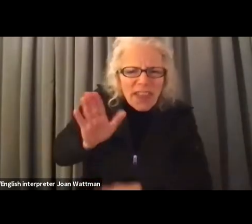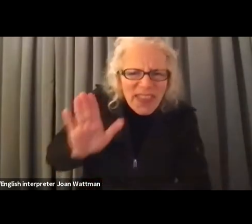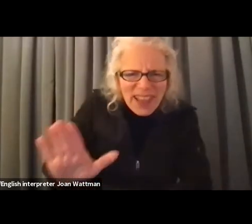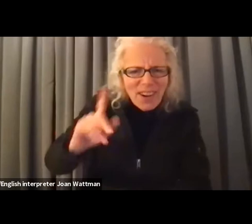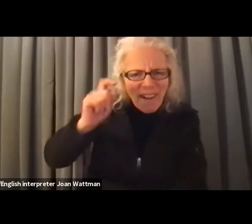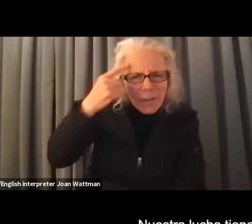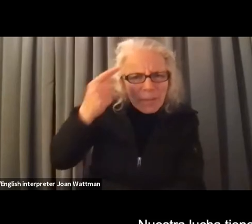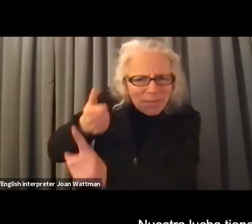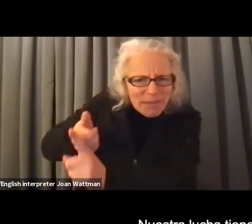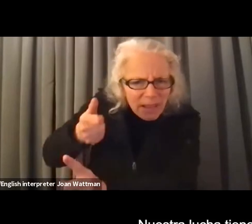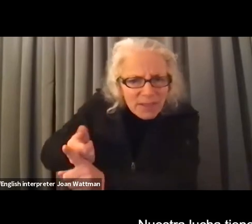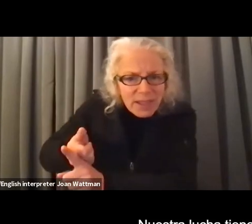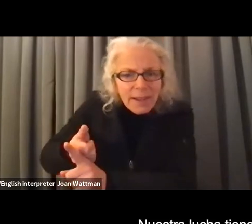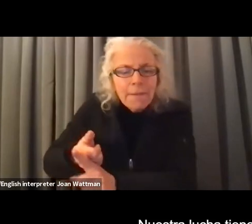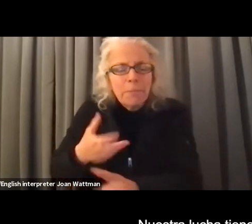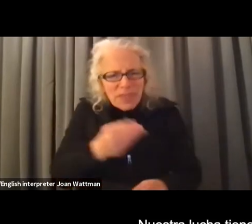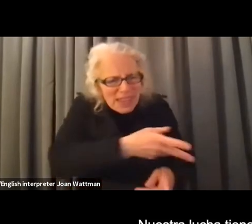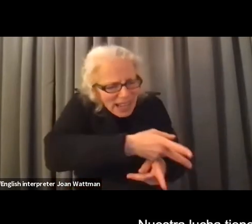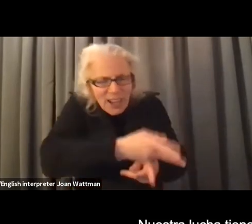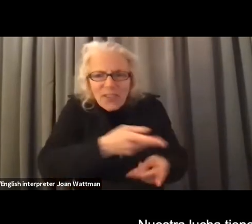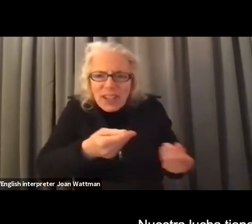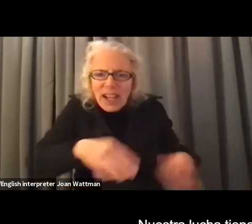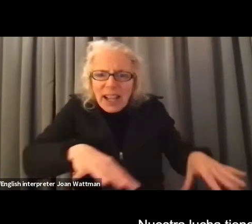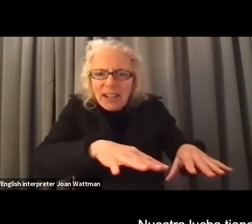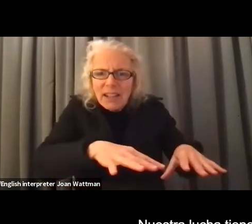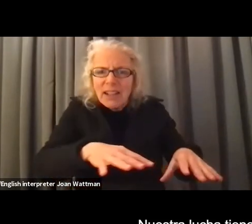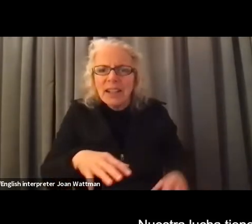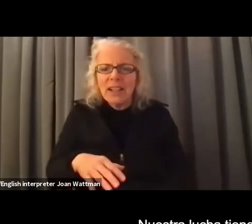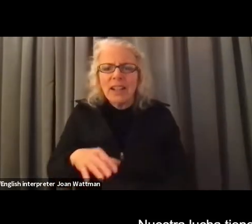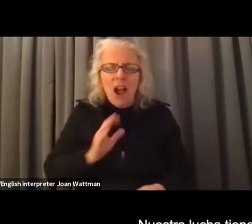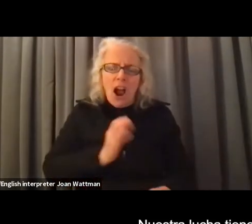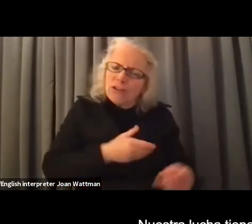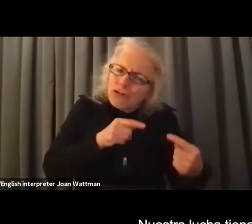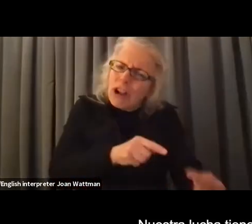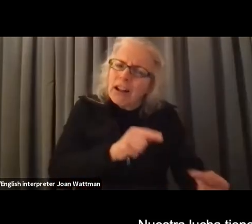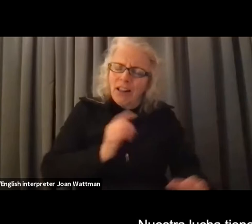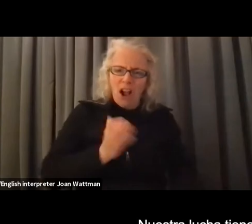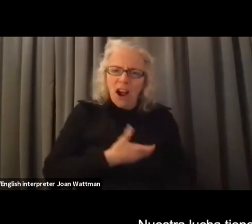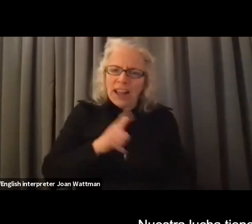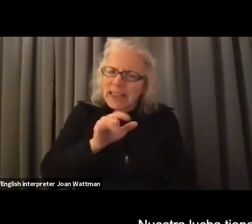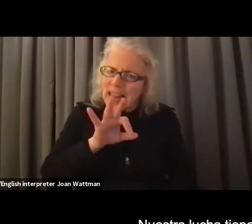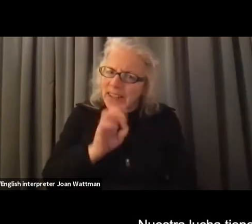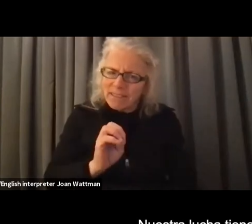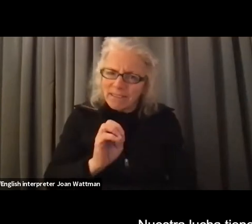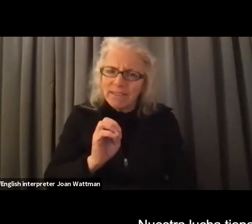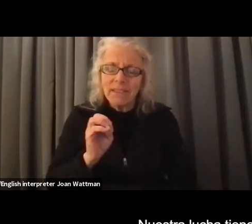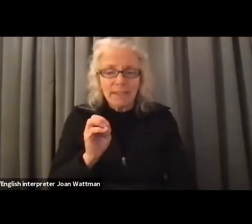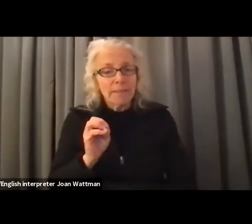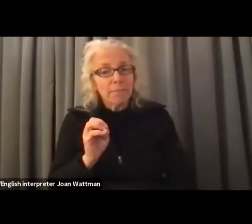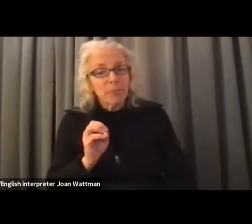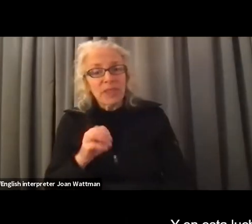vida. Nuestra lucha sin duda está enraizada en el cuidado y en la defensa de los